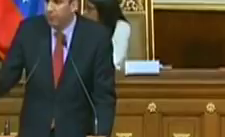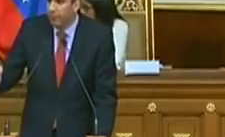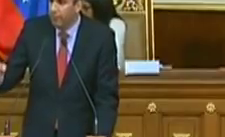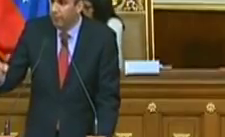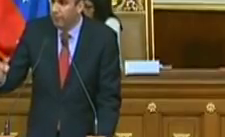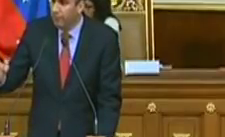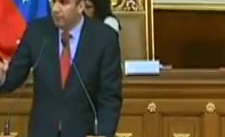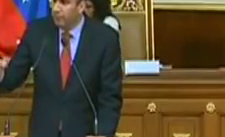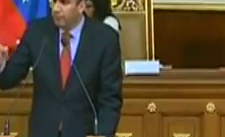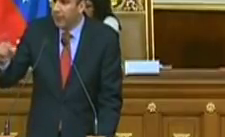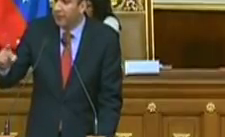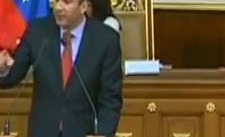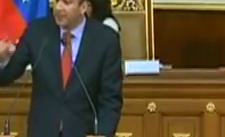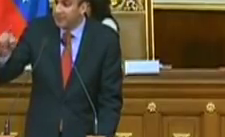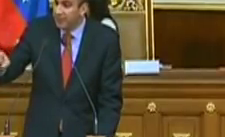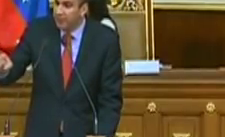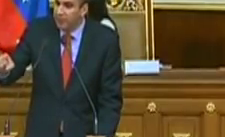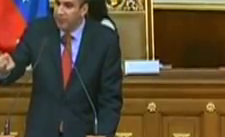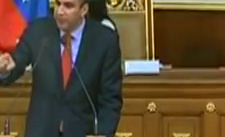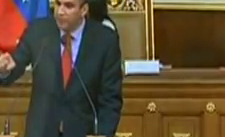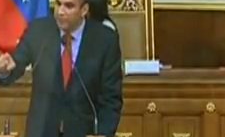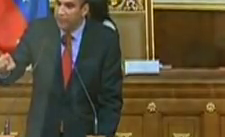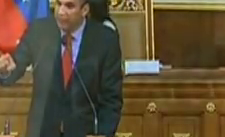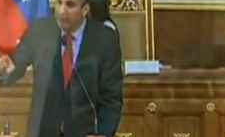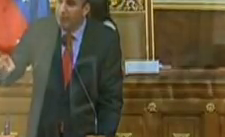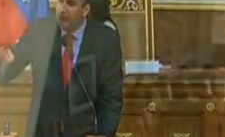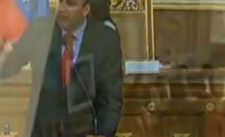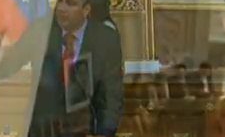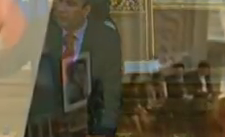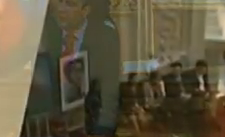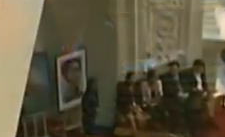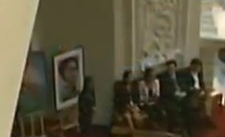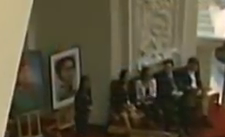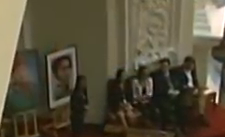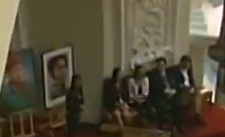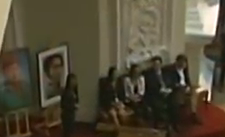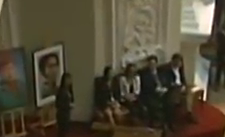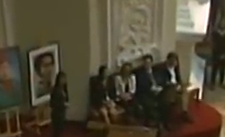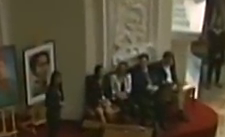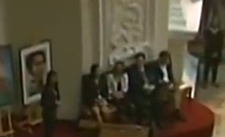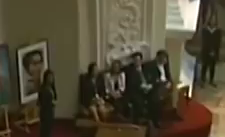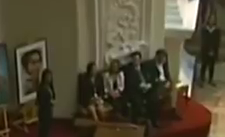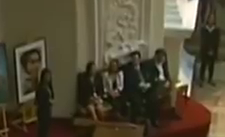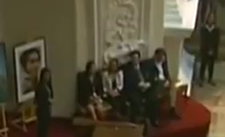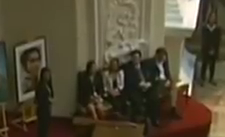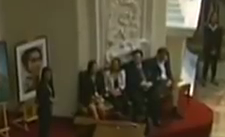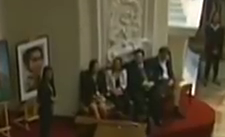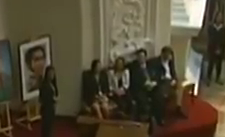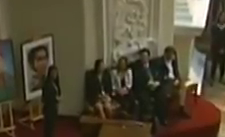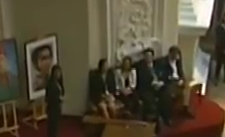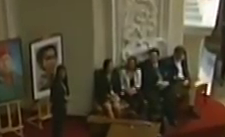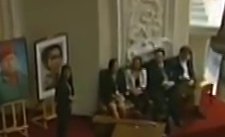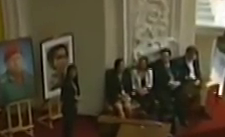fueron parte activa en la violencia ocurrida durante estos